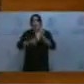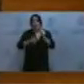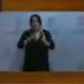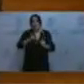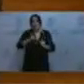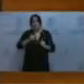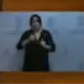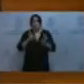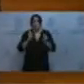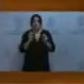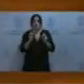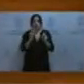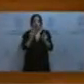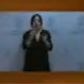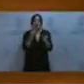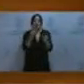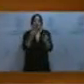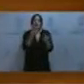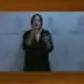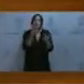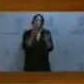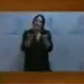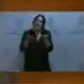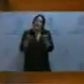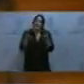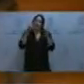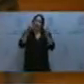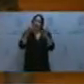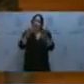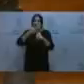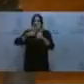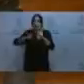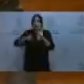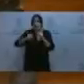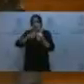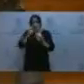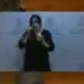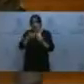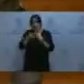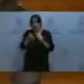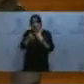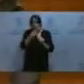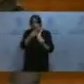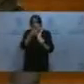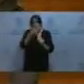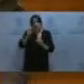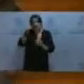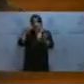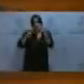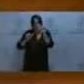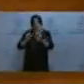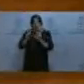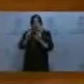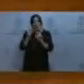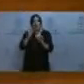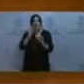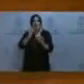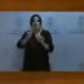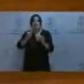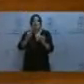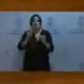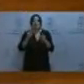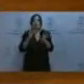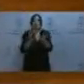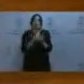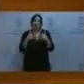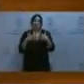demandan mayoritariamente una atención que, además de basarse en tratamientos médicos y quirúrgicos, se centre en una perspectiva sociosanitaria que garantice